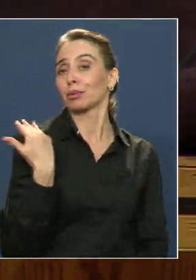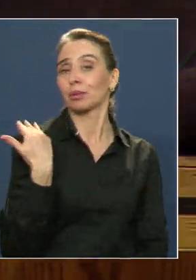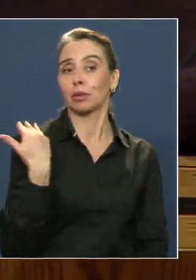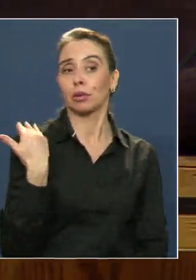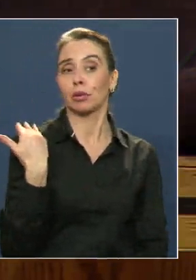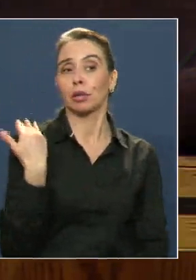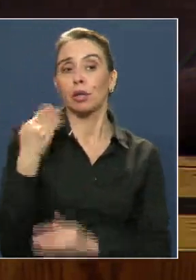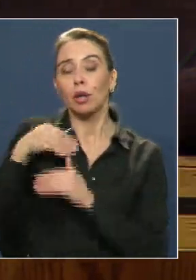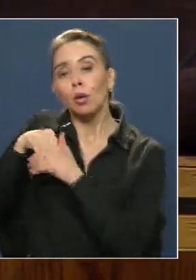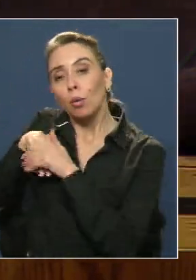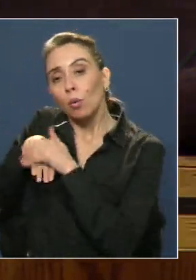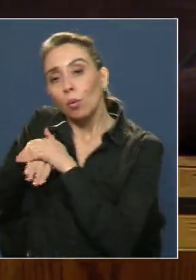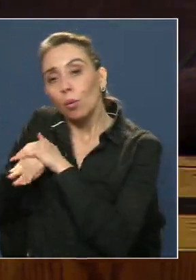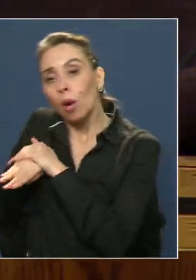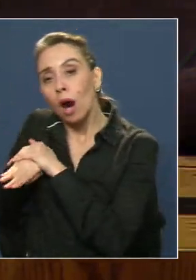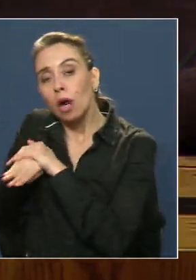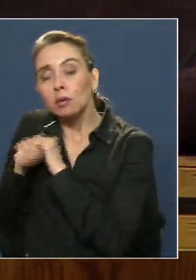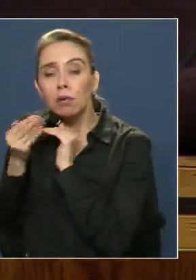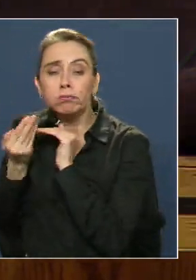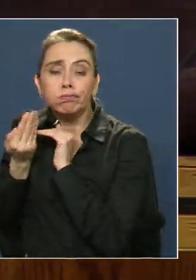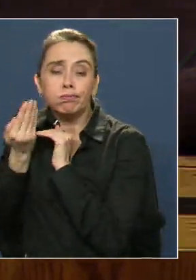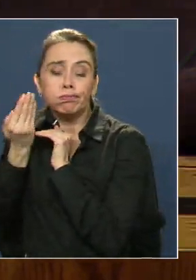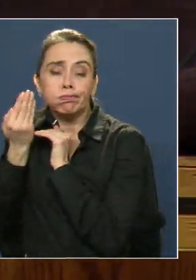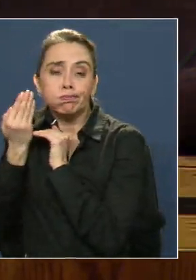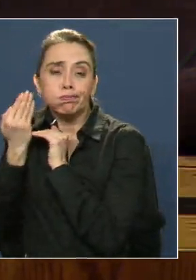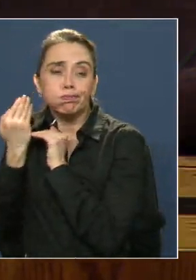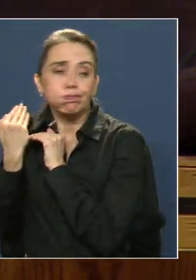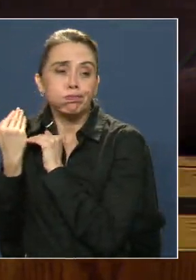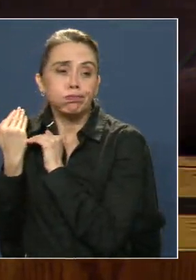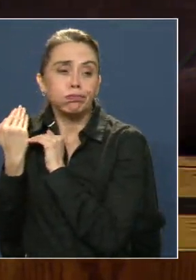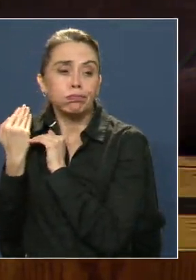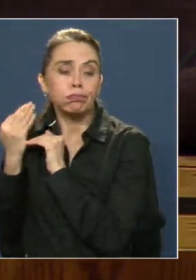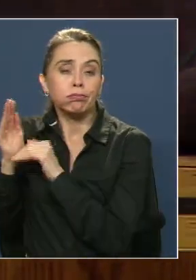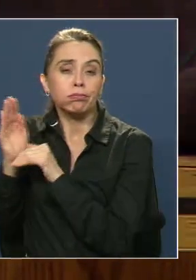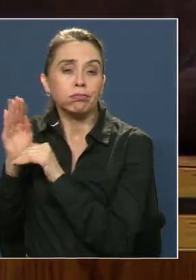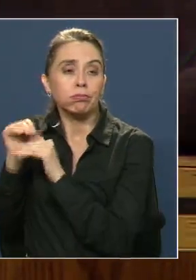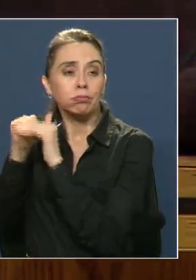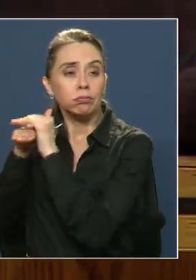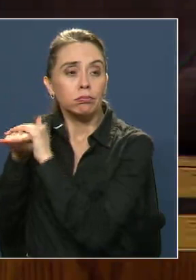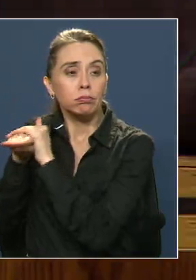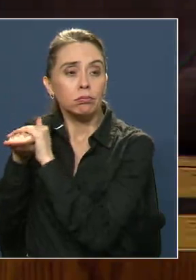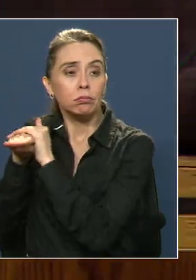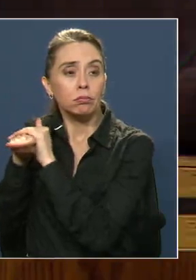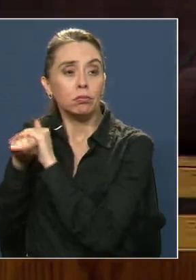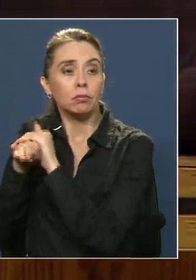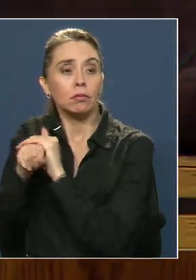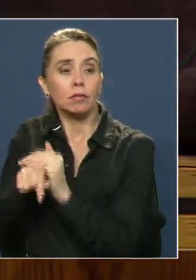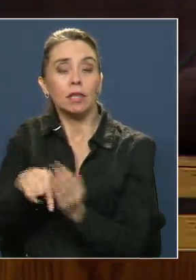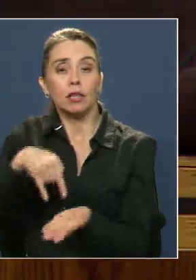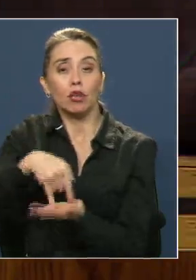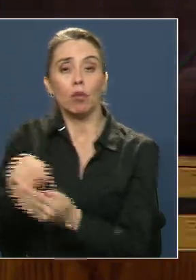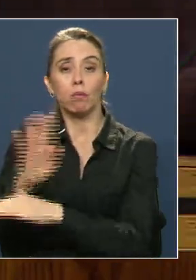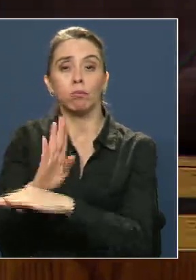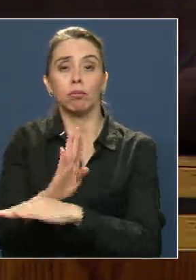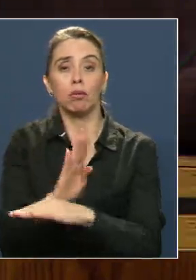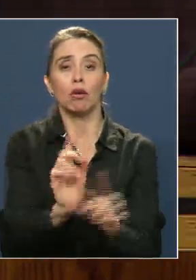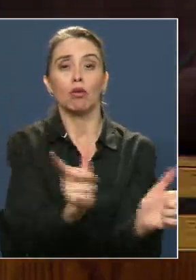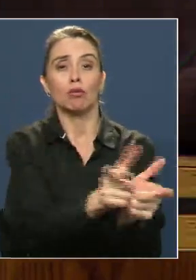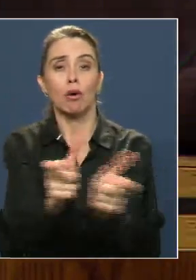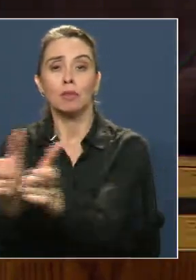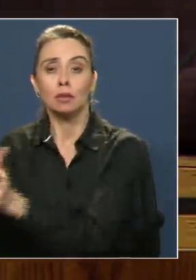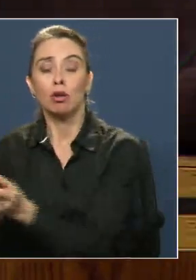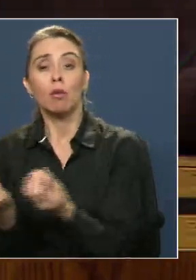estaba guardada en los anaqueles de los distintos ramas de este Congreso. Había